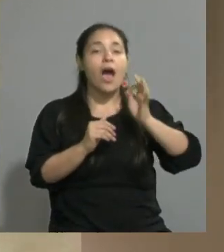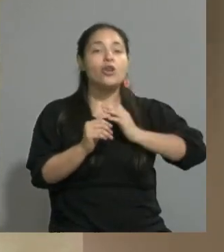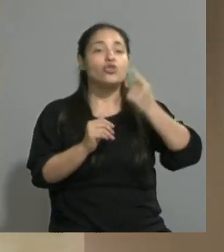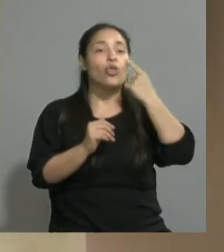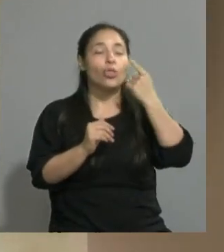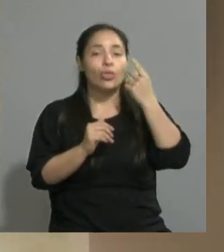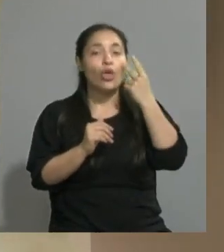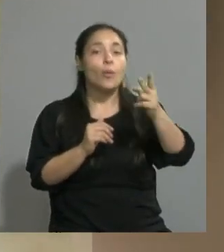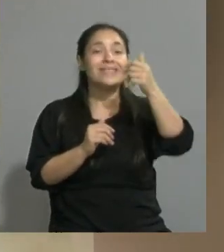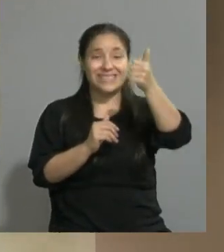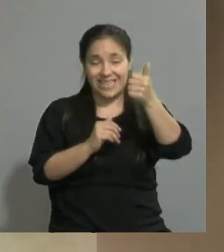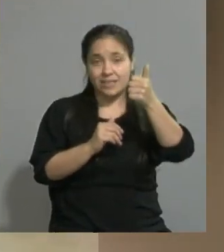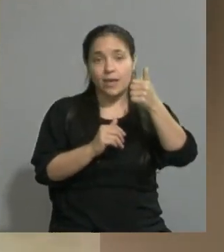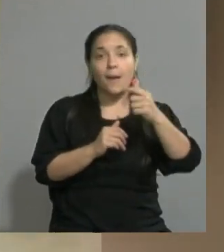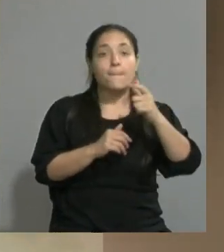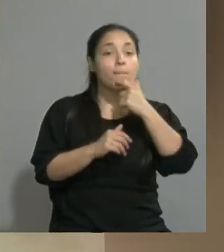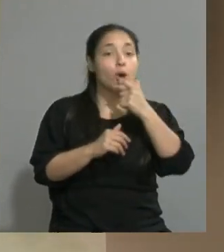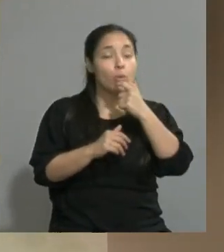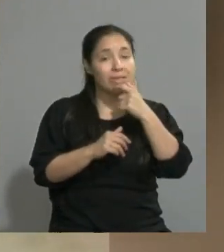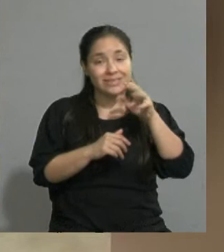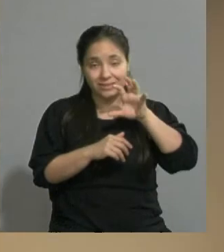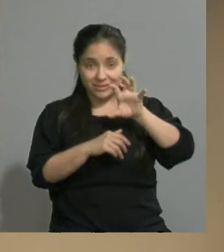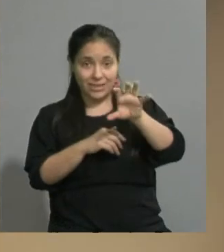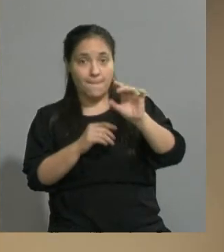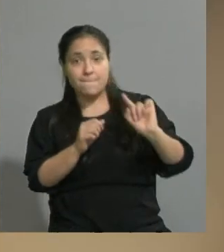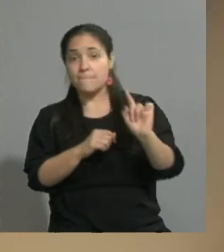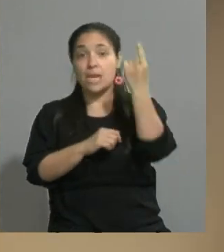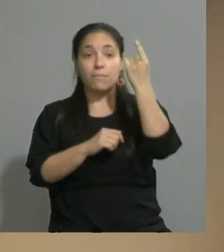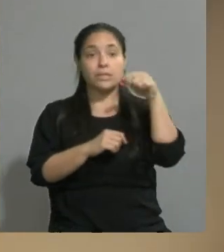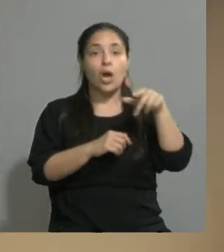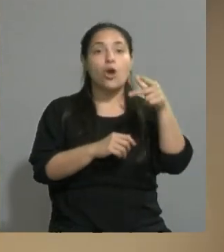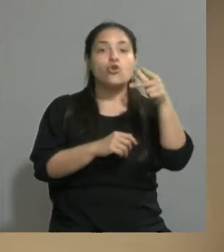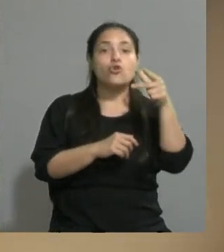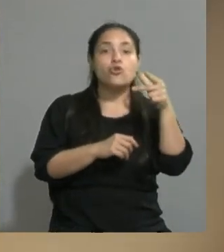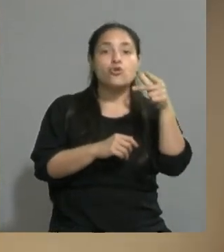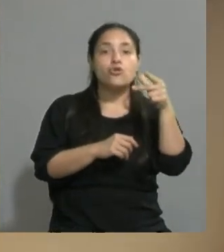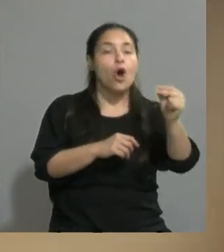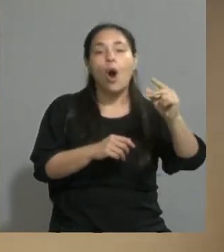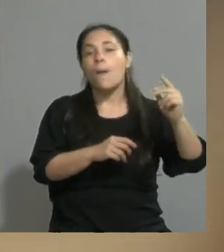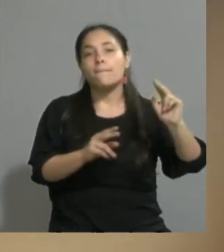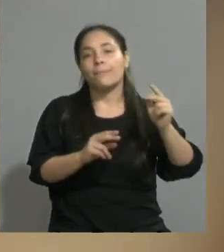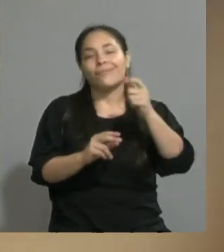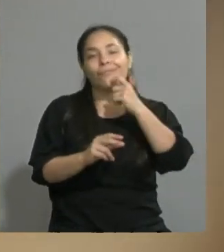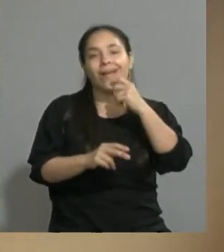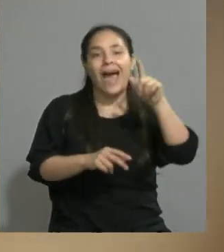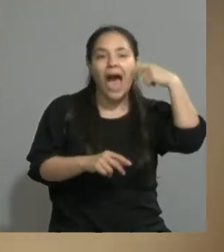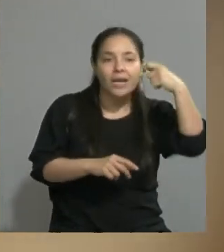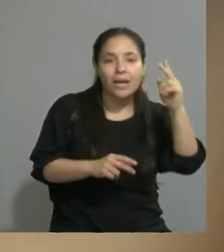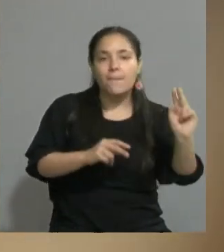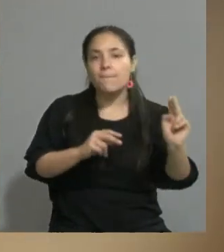la provincia, primera provincia en el país, provincia no eutanásica,